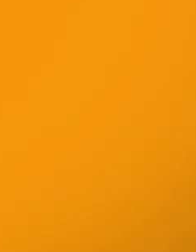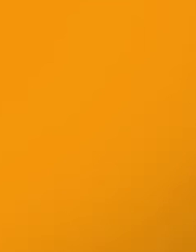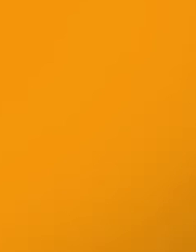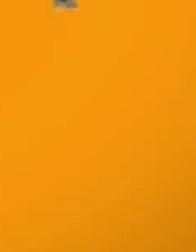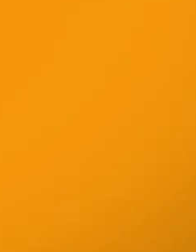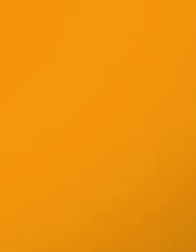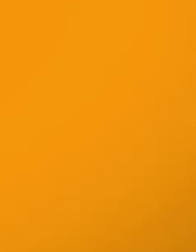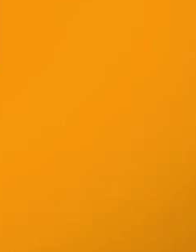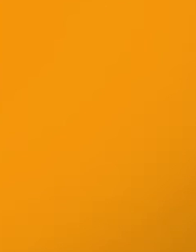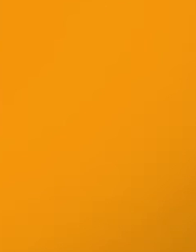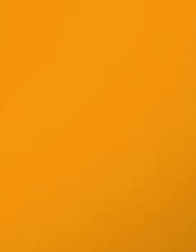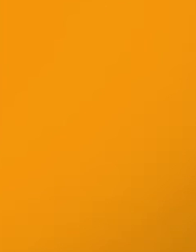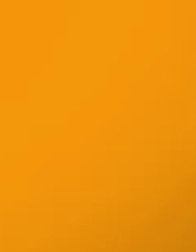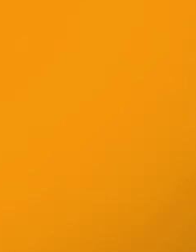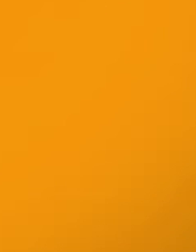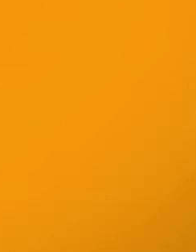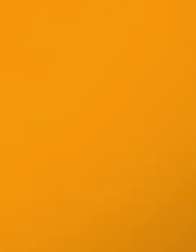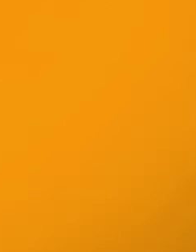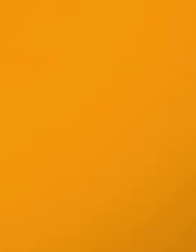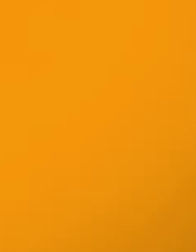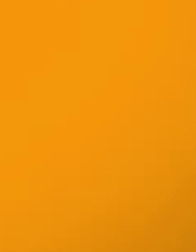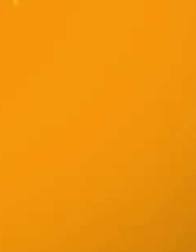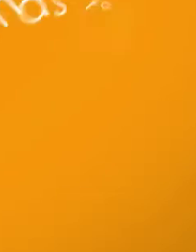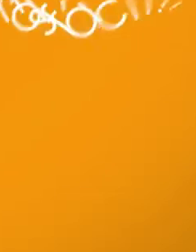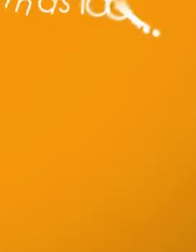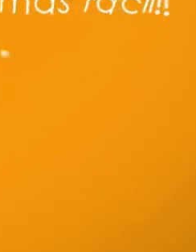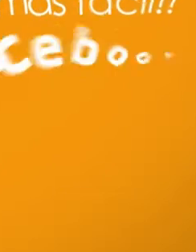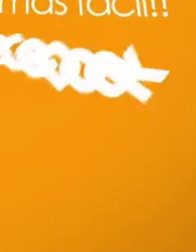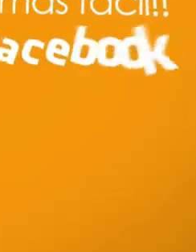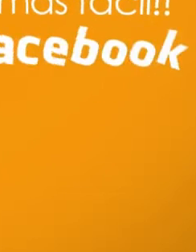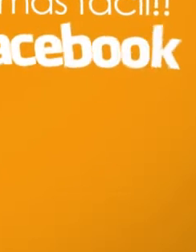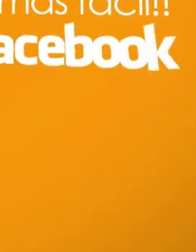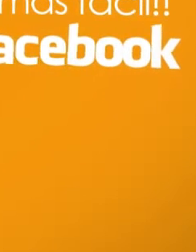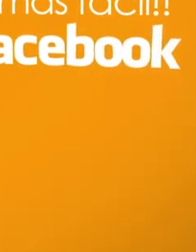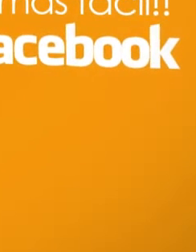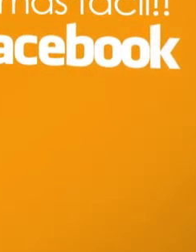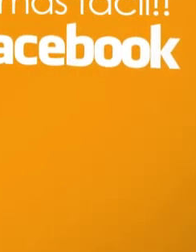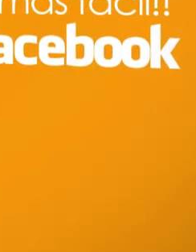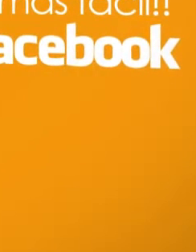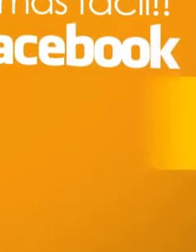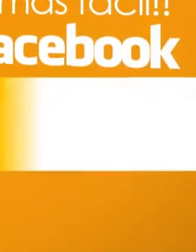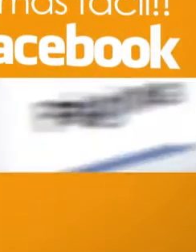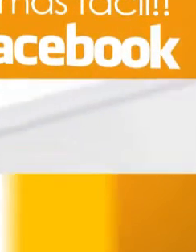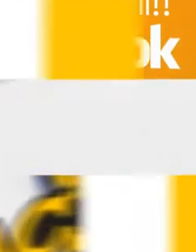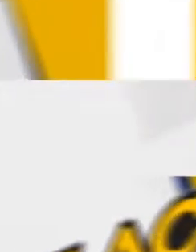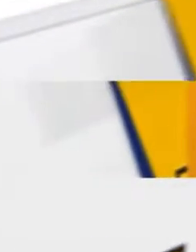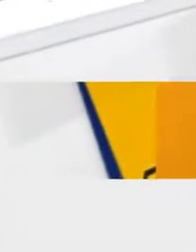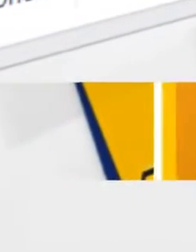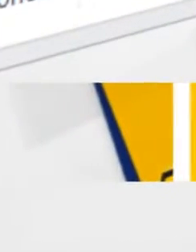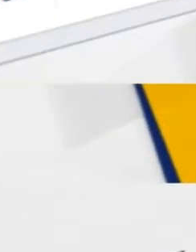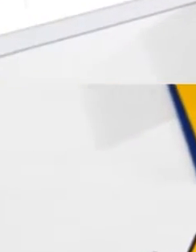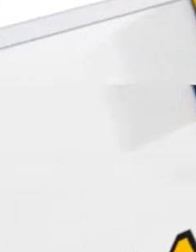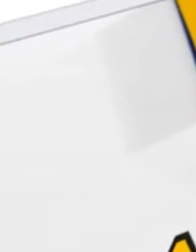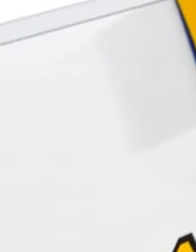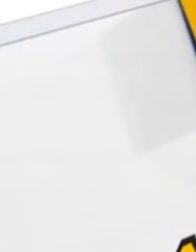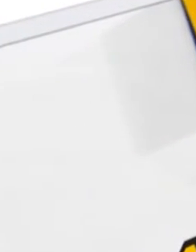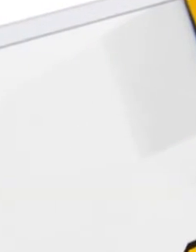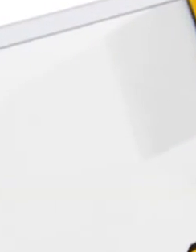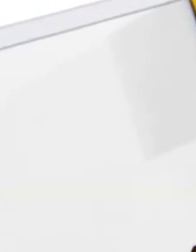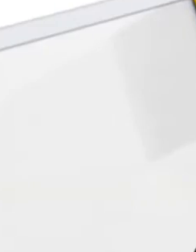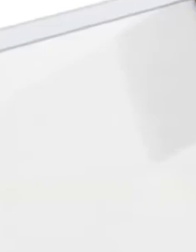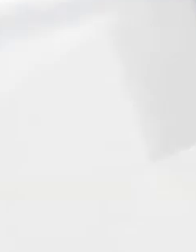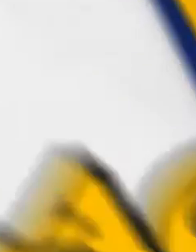Enlace Televisión online desde cualquier lugar del mundo. Ahora es más fácil. Sigue estos pasos. Primero, busca Enlace Televisión